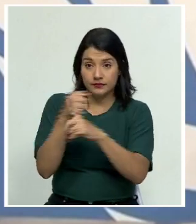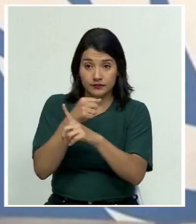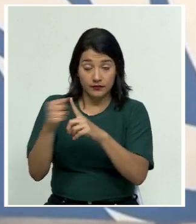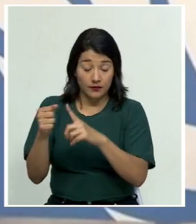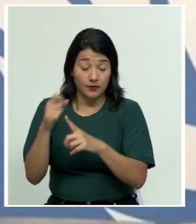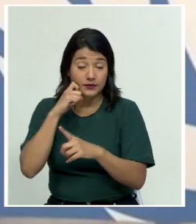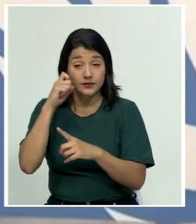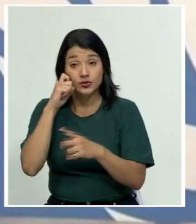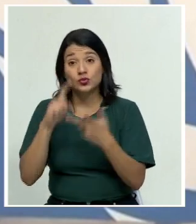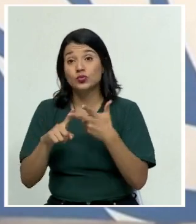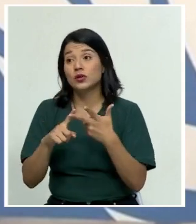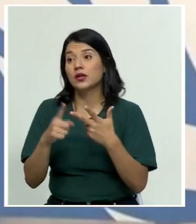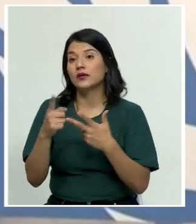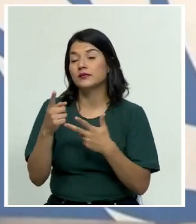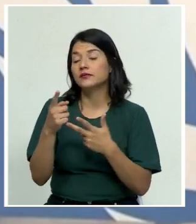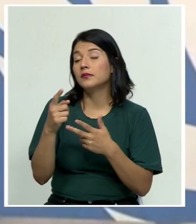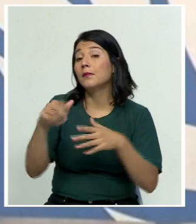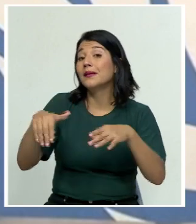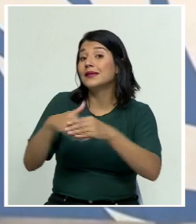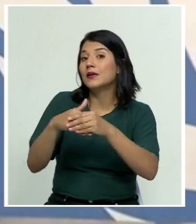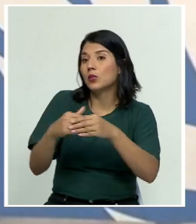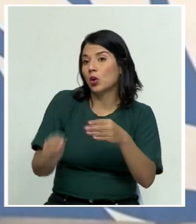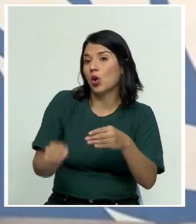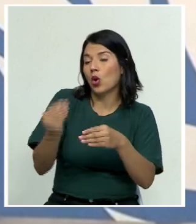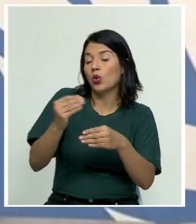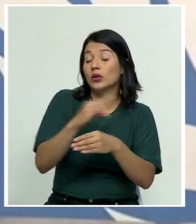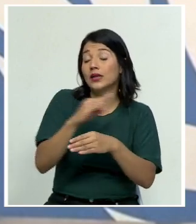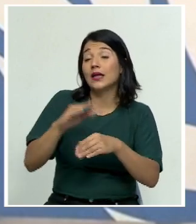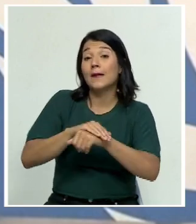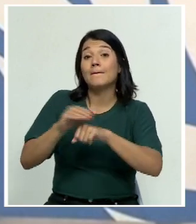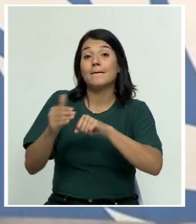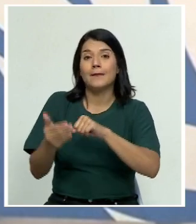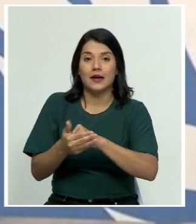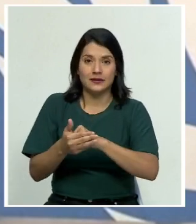personas, de los matrimonios precoces y de los partos prematuros.